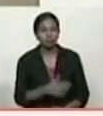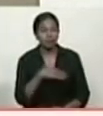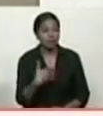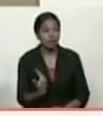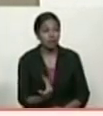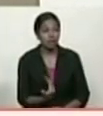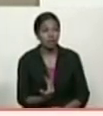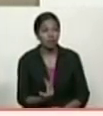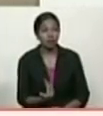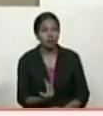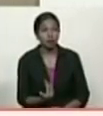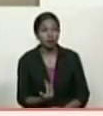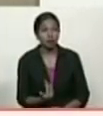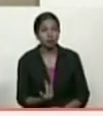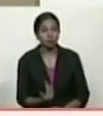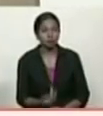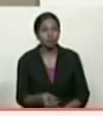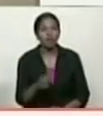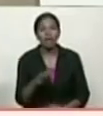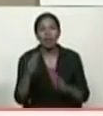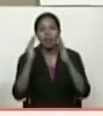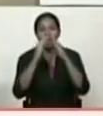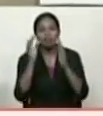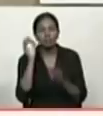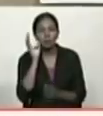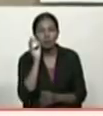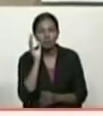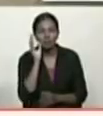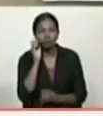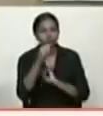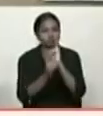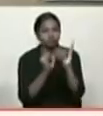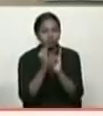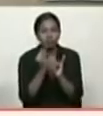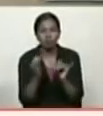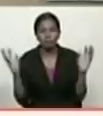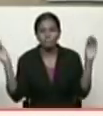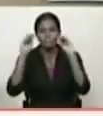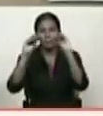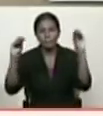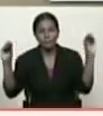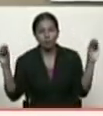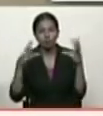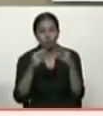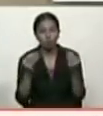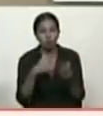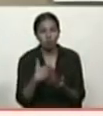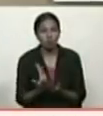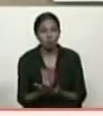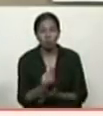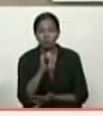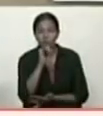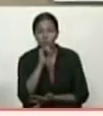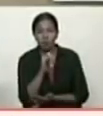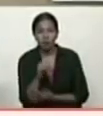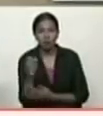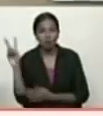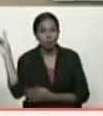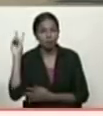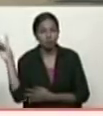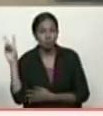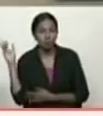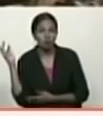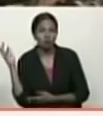hemos convocado medios de comunicación nacionales, internacionales, pero sobre todo para informarle al país